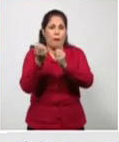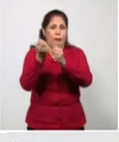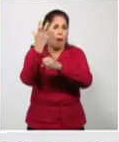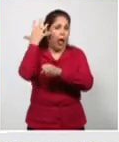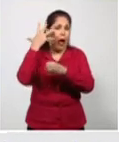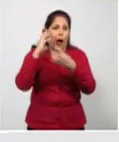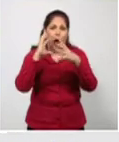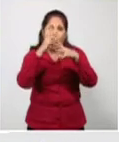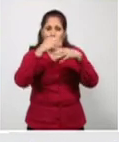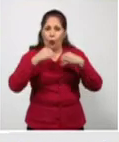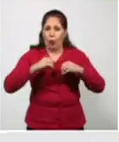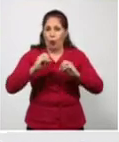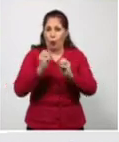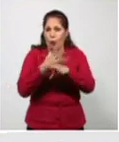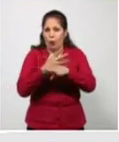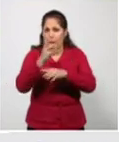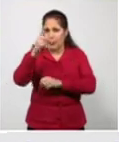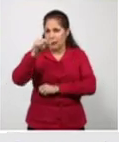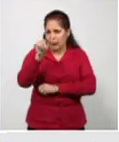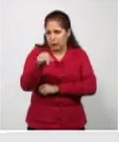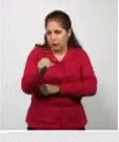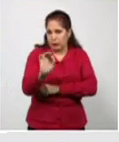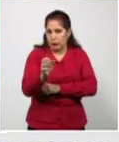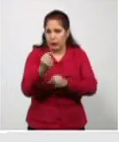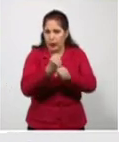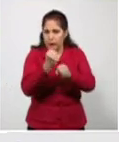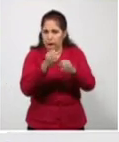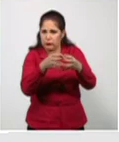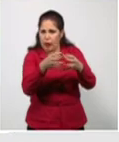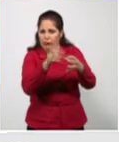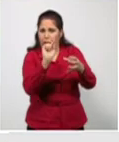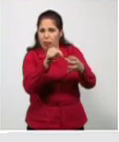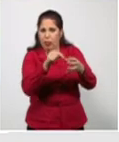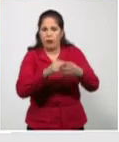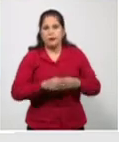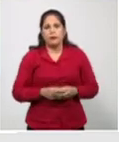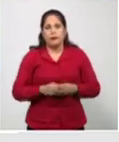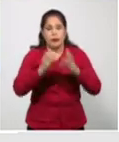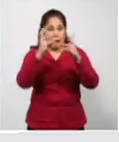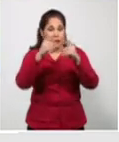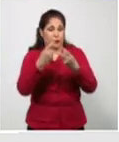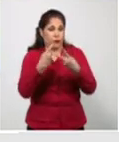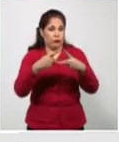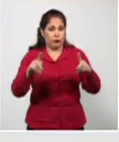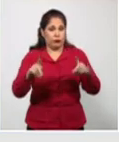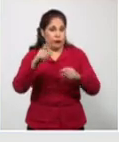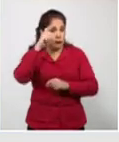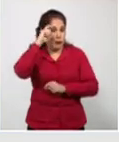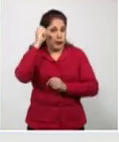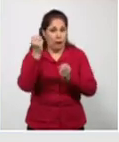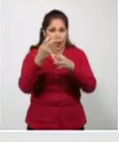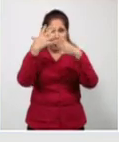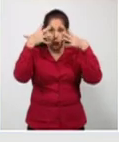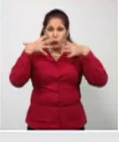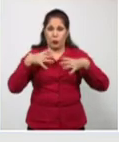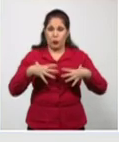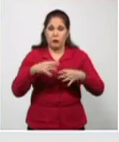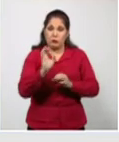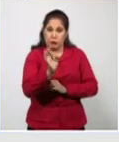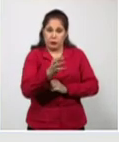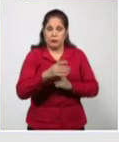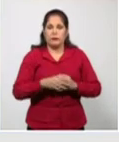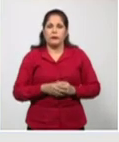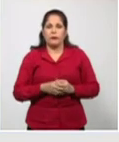Habana, y un equipo de trabajo que él preside, en cuanto a las predicciones de